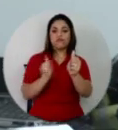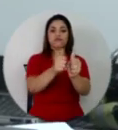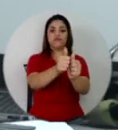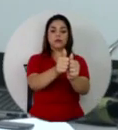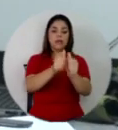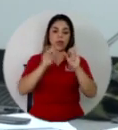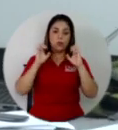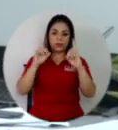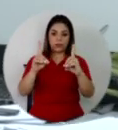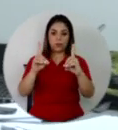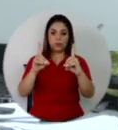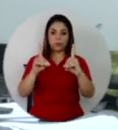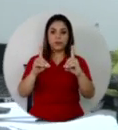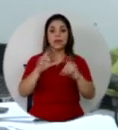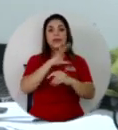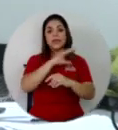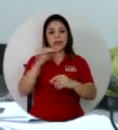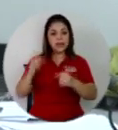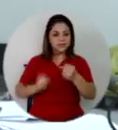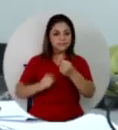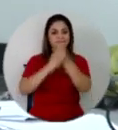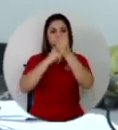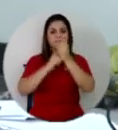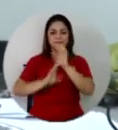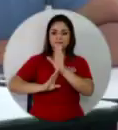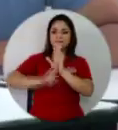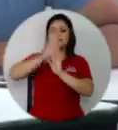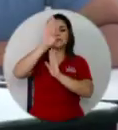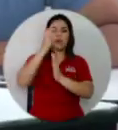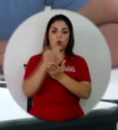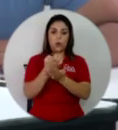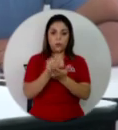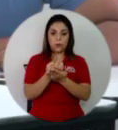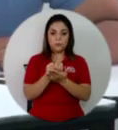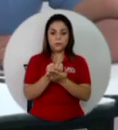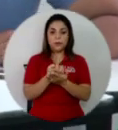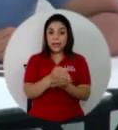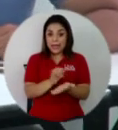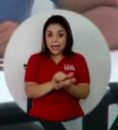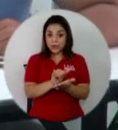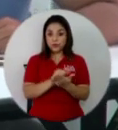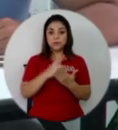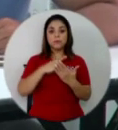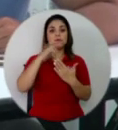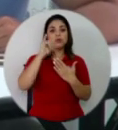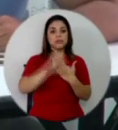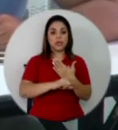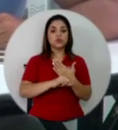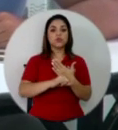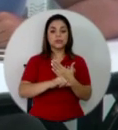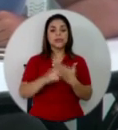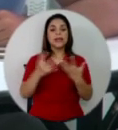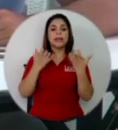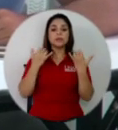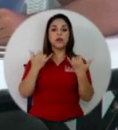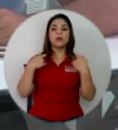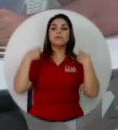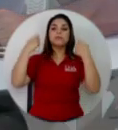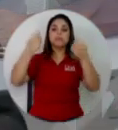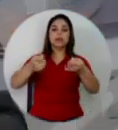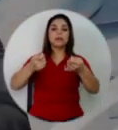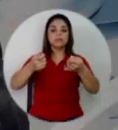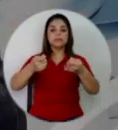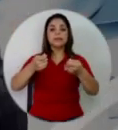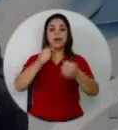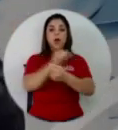énfasis en los territorios. Esos son los grandes tres ejes de este proyecto que estamos terminando de elaborar para presentarlo a las